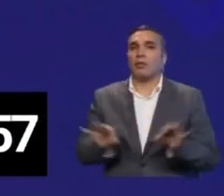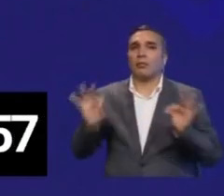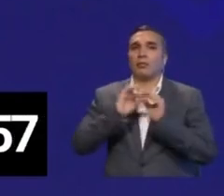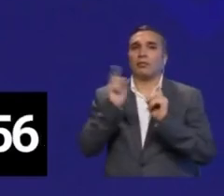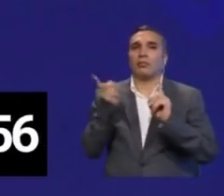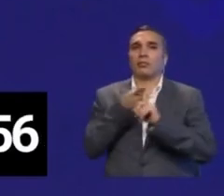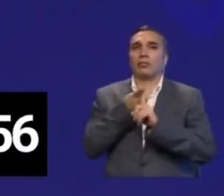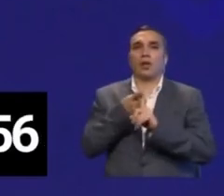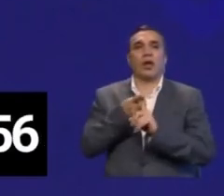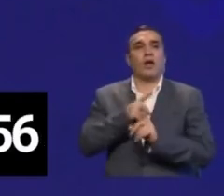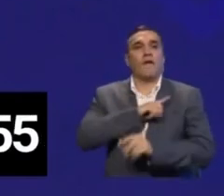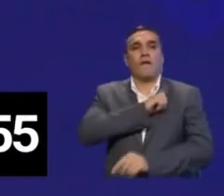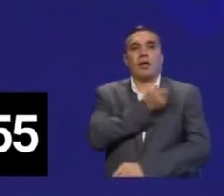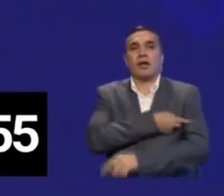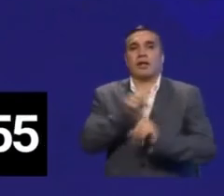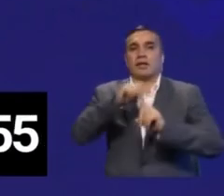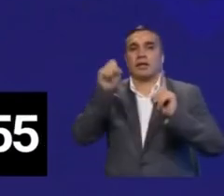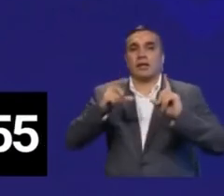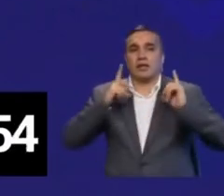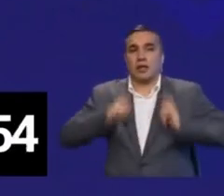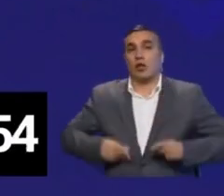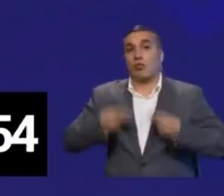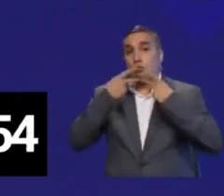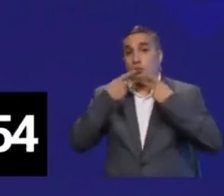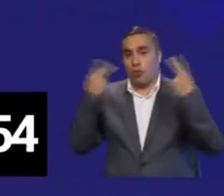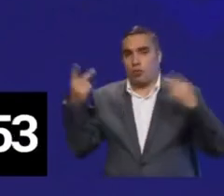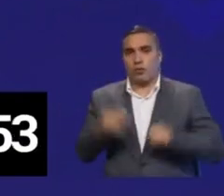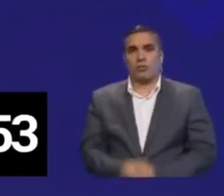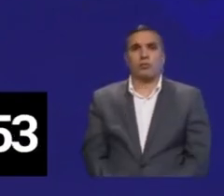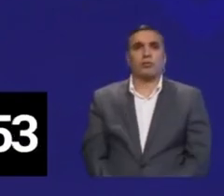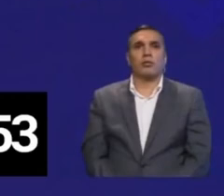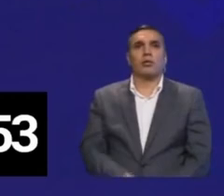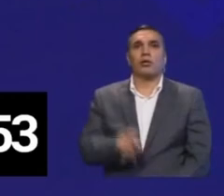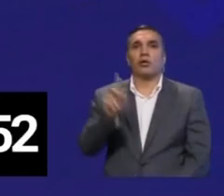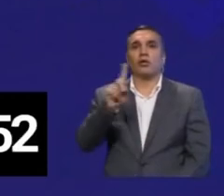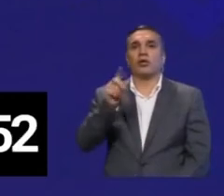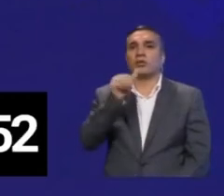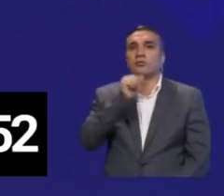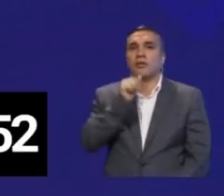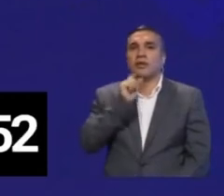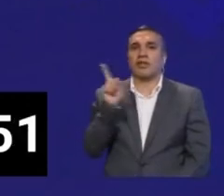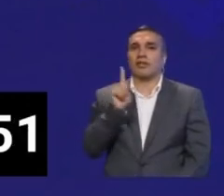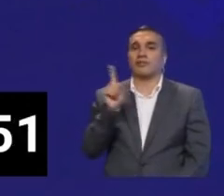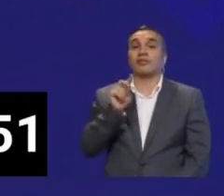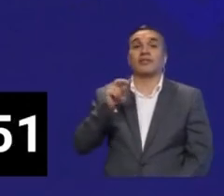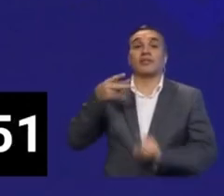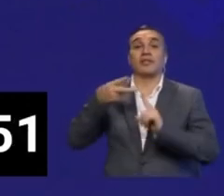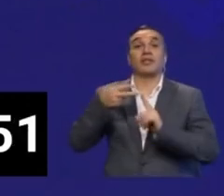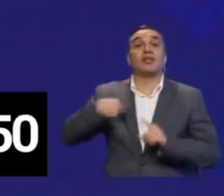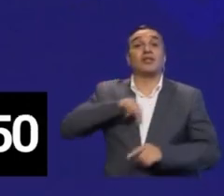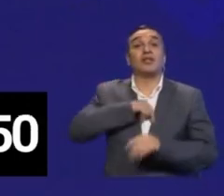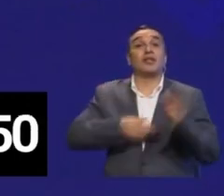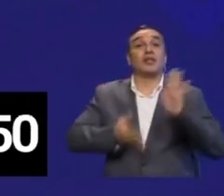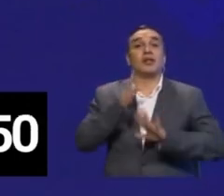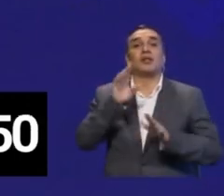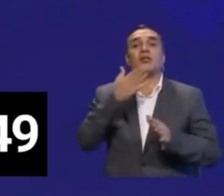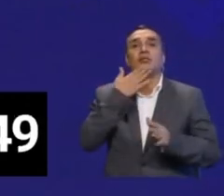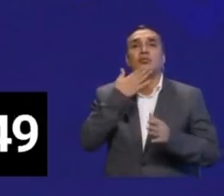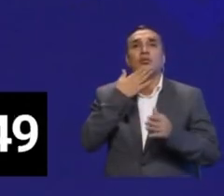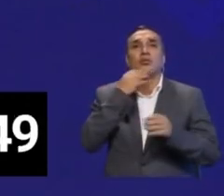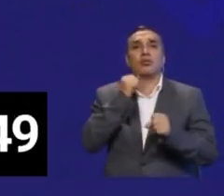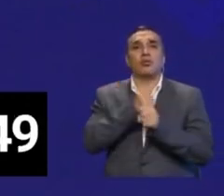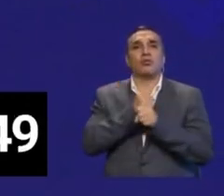fortalecimiento del sistema de salud pública. No se va a privatizar la salud pública. Segundo, vamos a ir